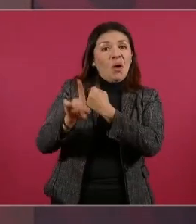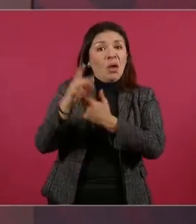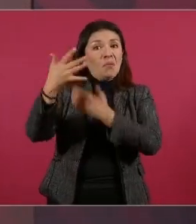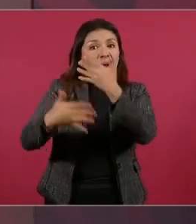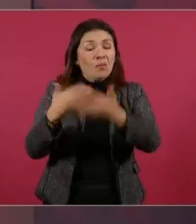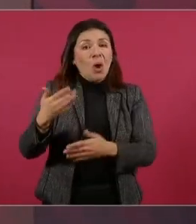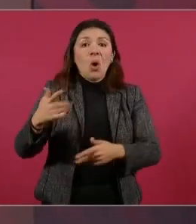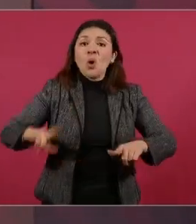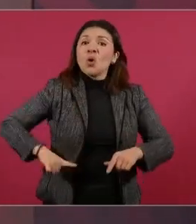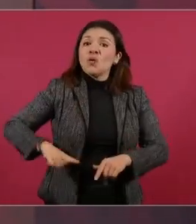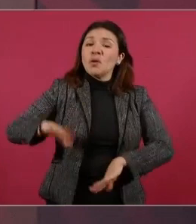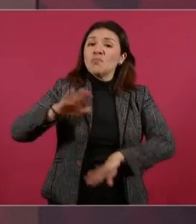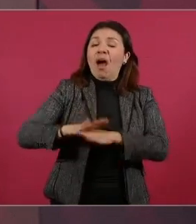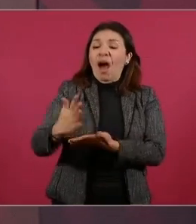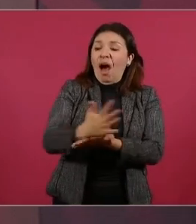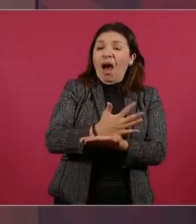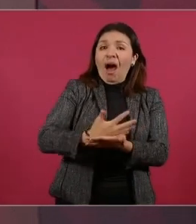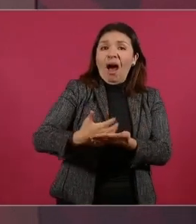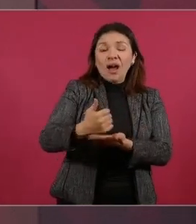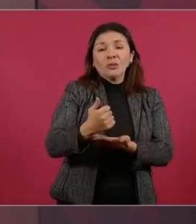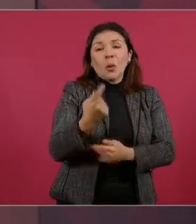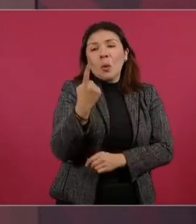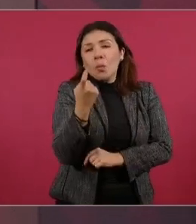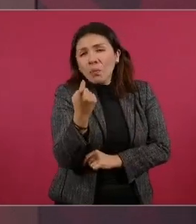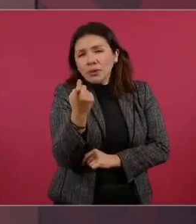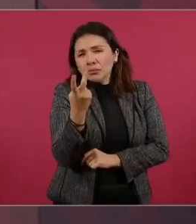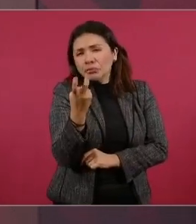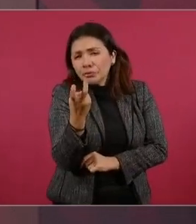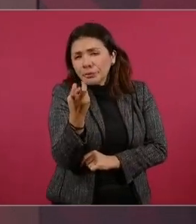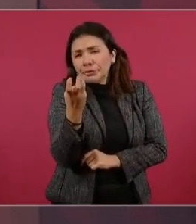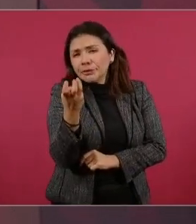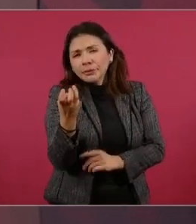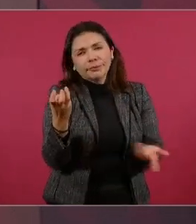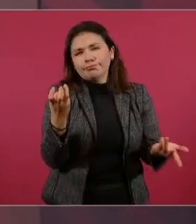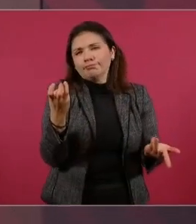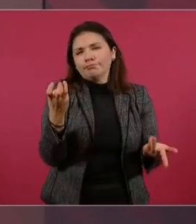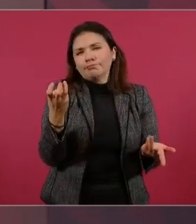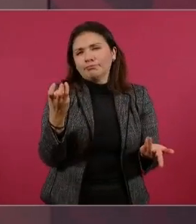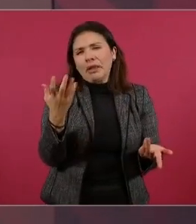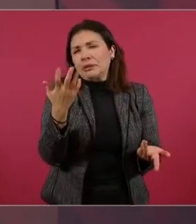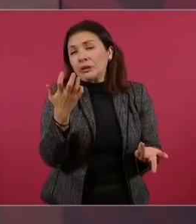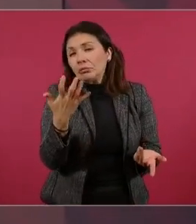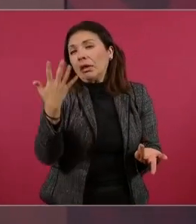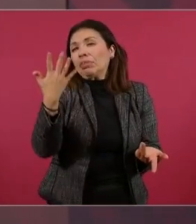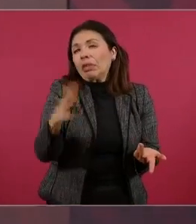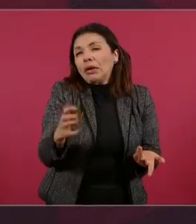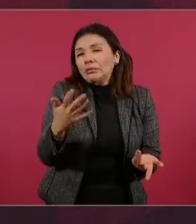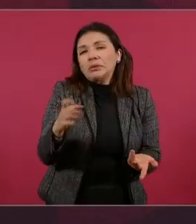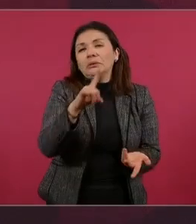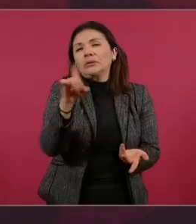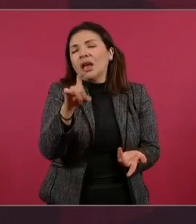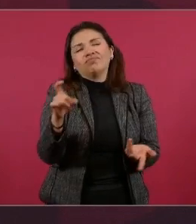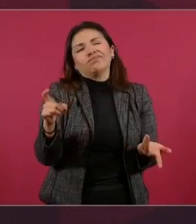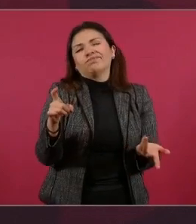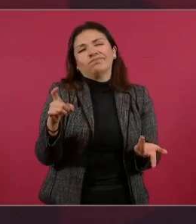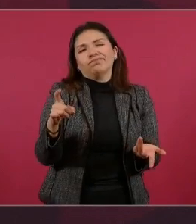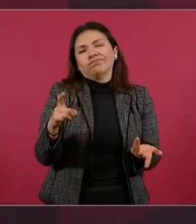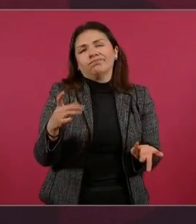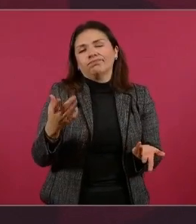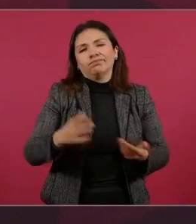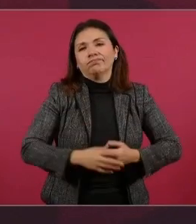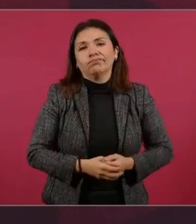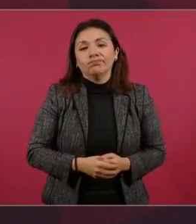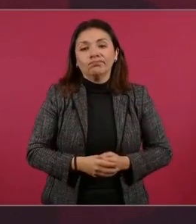gobierno se beneficie con un peso 2 pesos 3 pesos 5 pesos 10 pesos 100 pesos por metro